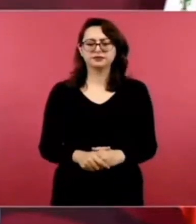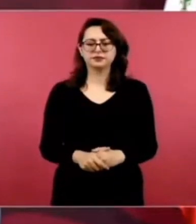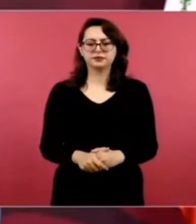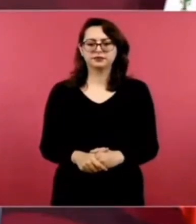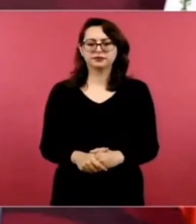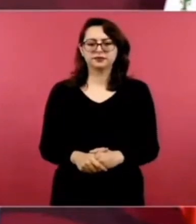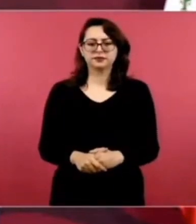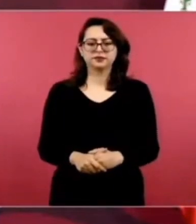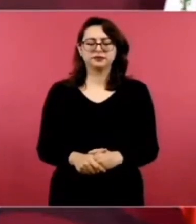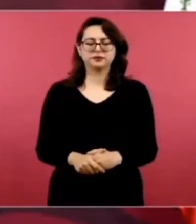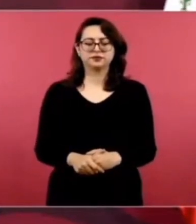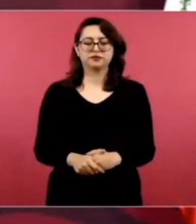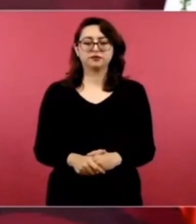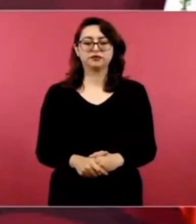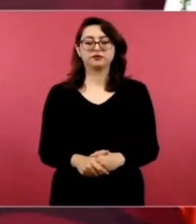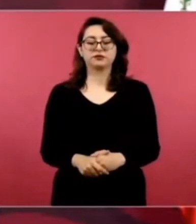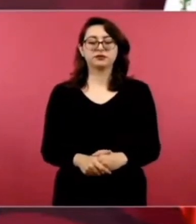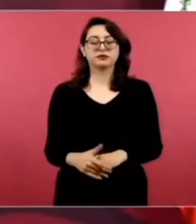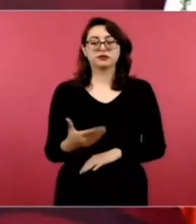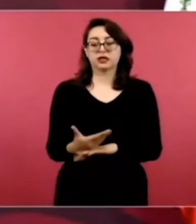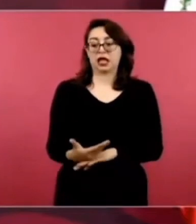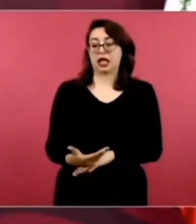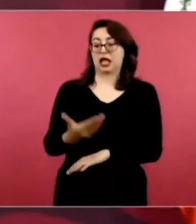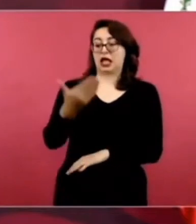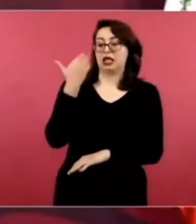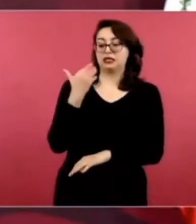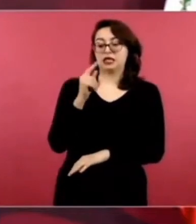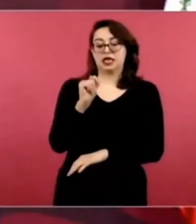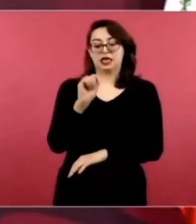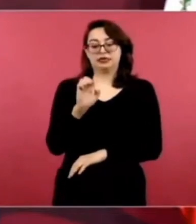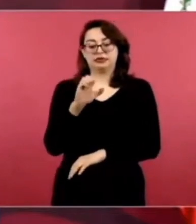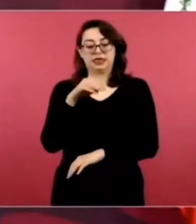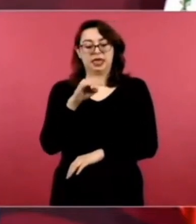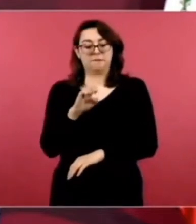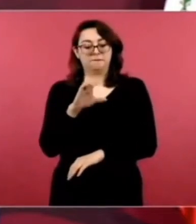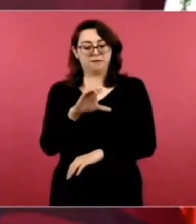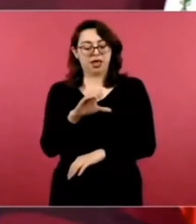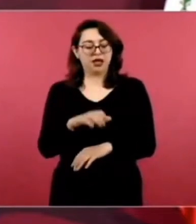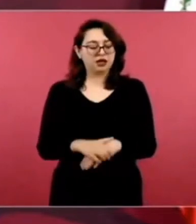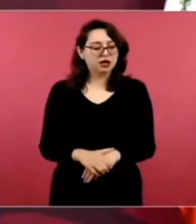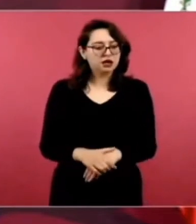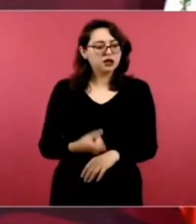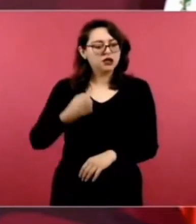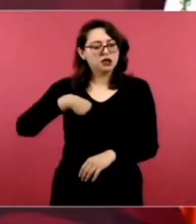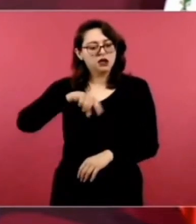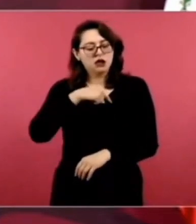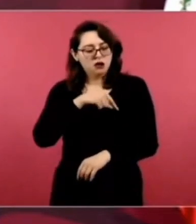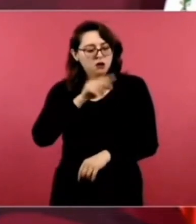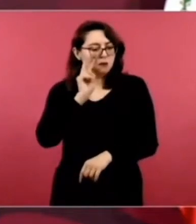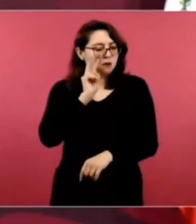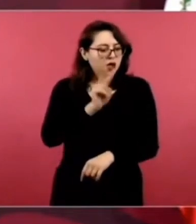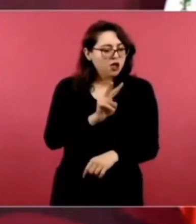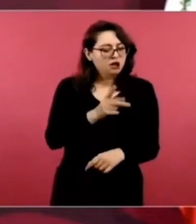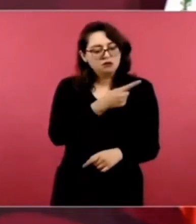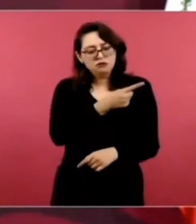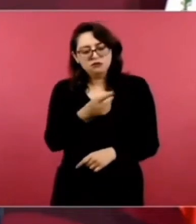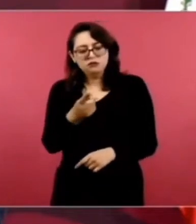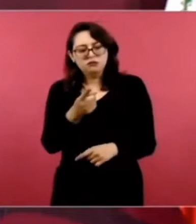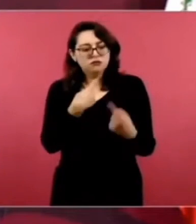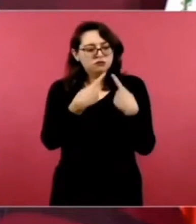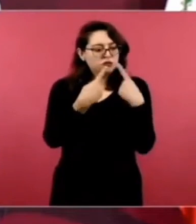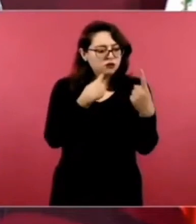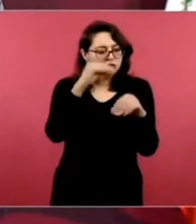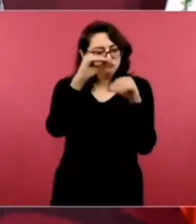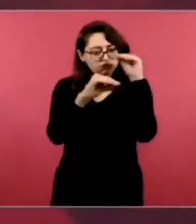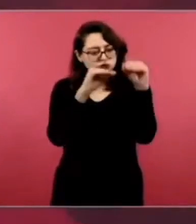observadores en la negociación del tratado, nosotros nos opusimos a